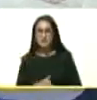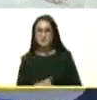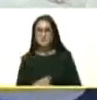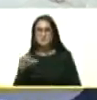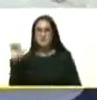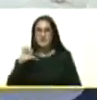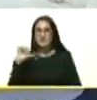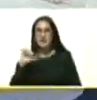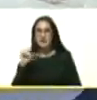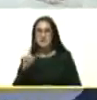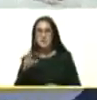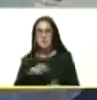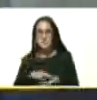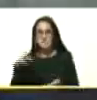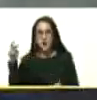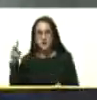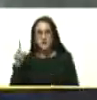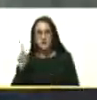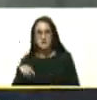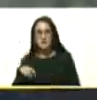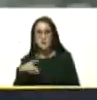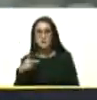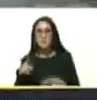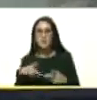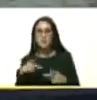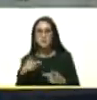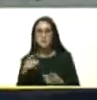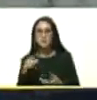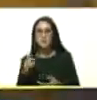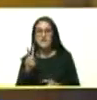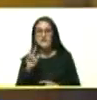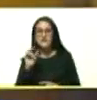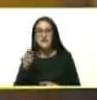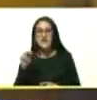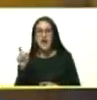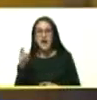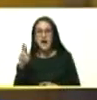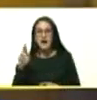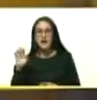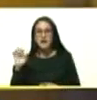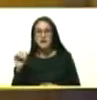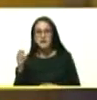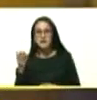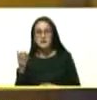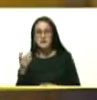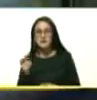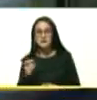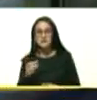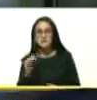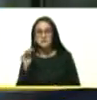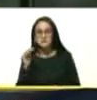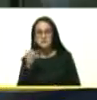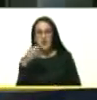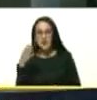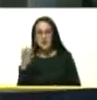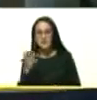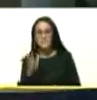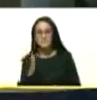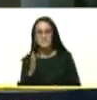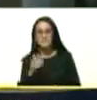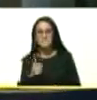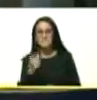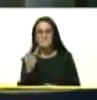salsa pastosa y también producción, en este caso, de vinagre. Es una empresa, presidente, que cuenta con aproximadamente